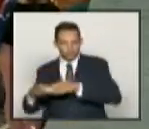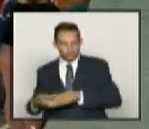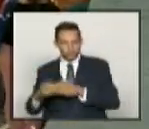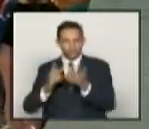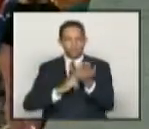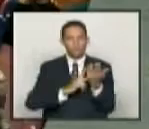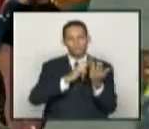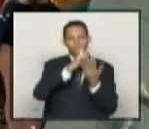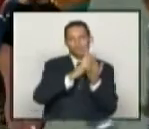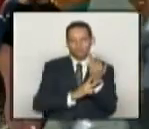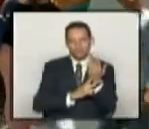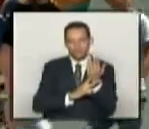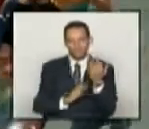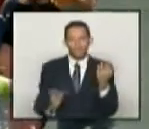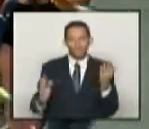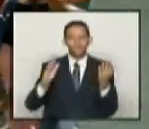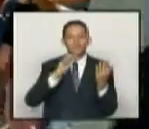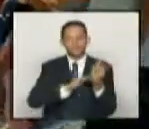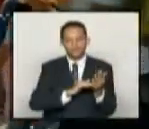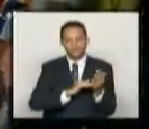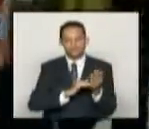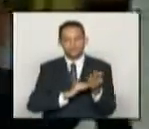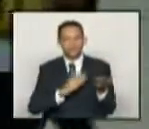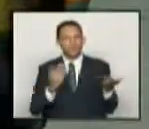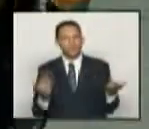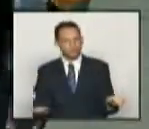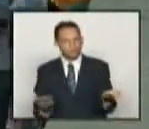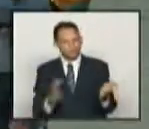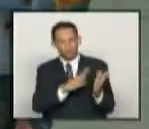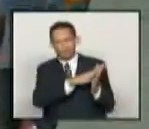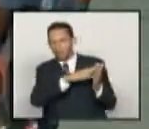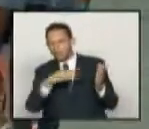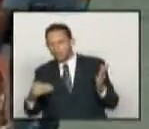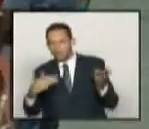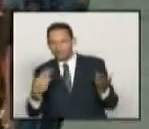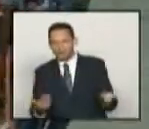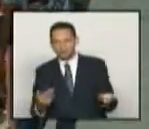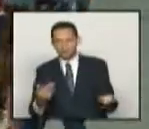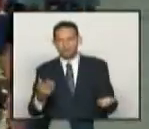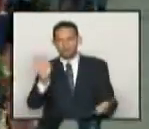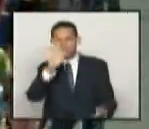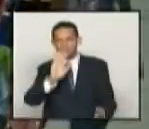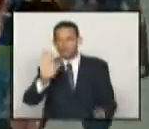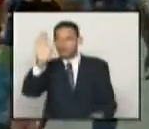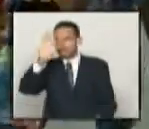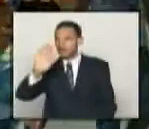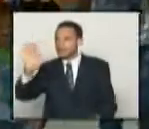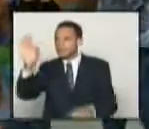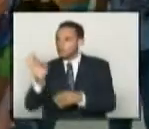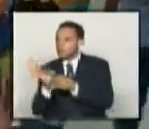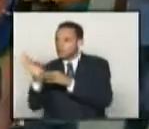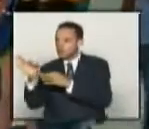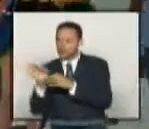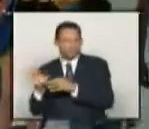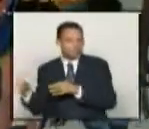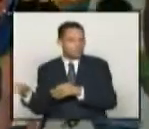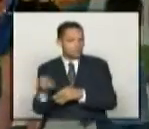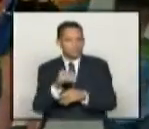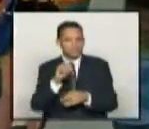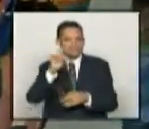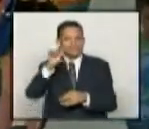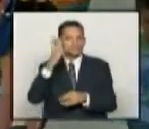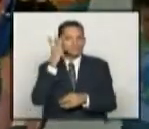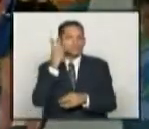lo vamos a replicar, como dice el alcalde, en todos los otros municipios. Vamos a tratar de hacerlo cada 15